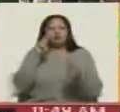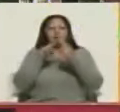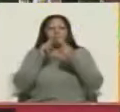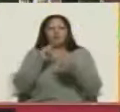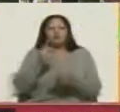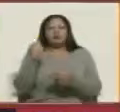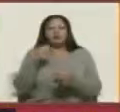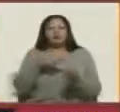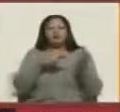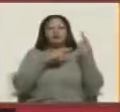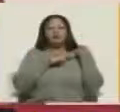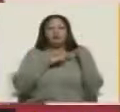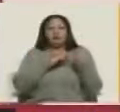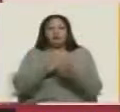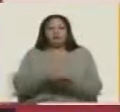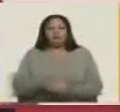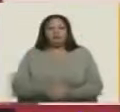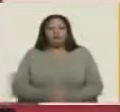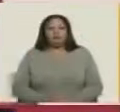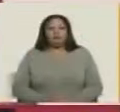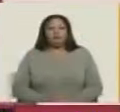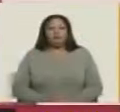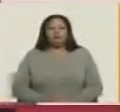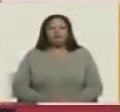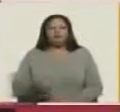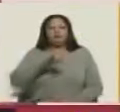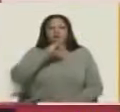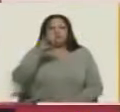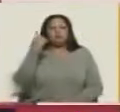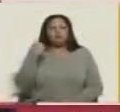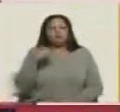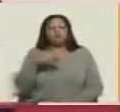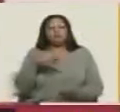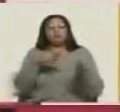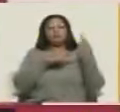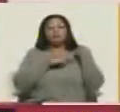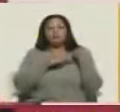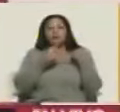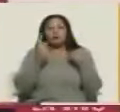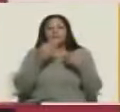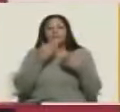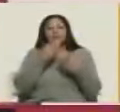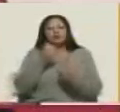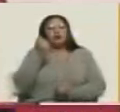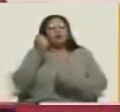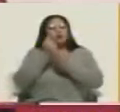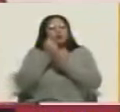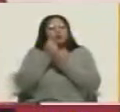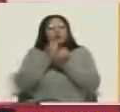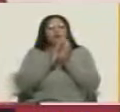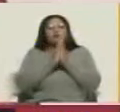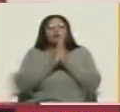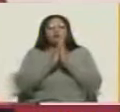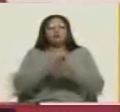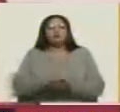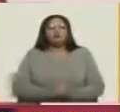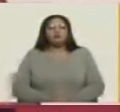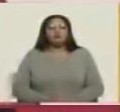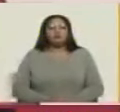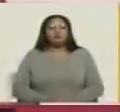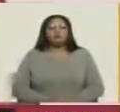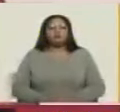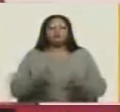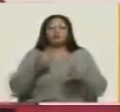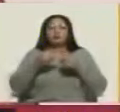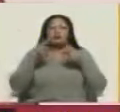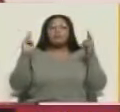tarea. Zulia, tenemos una tarea. Pido colaboración, pido todo el apoyo para una gran